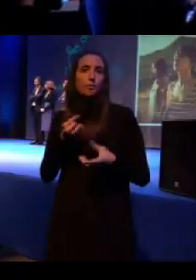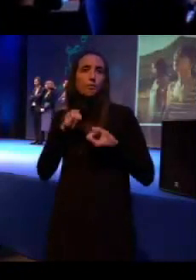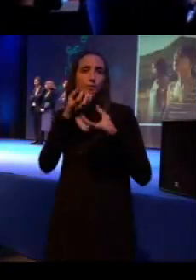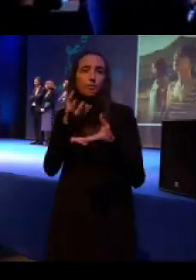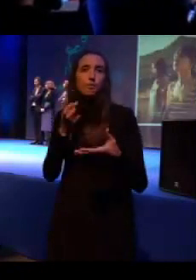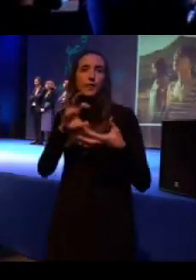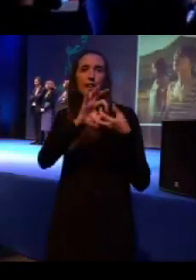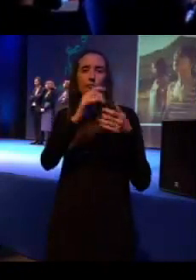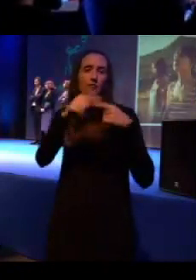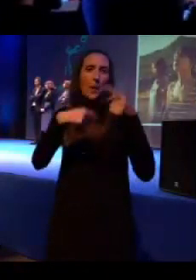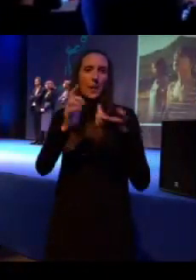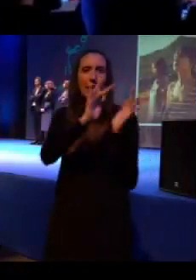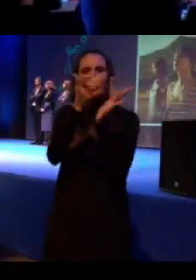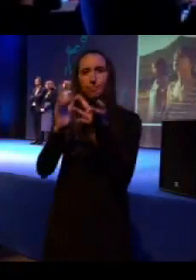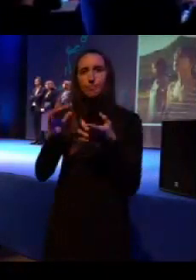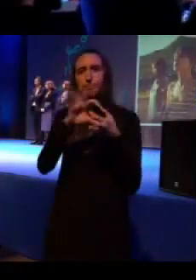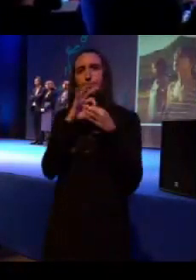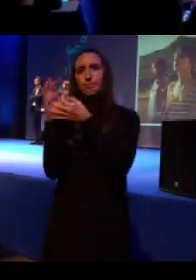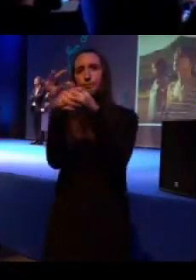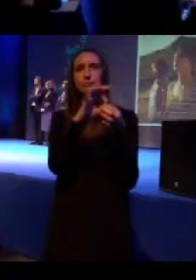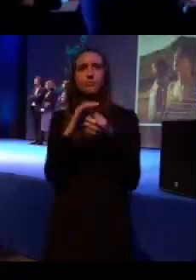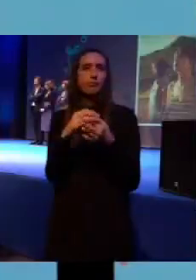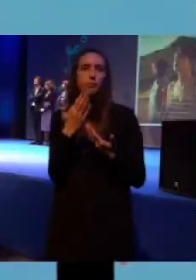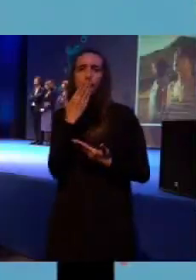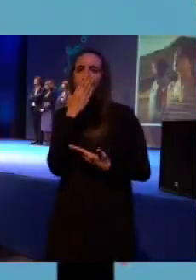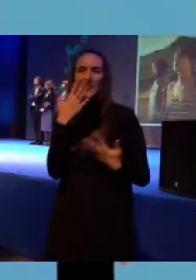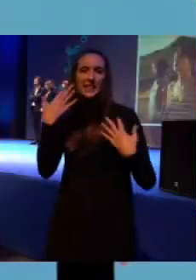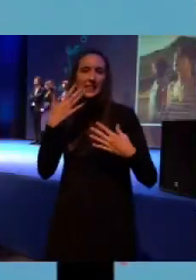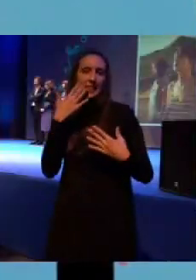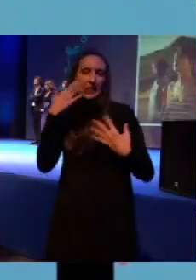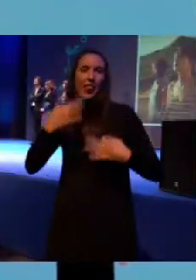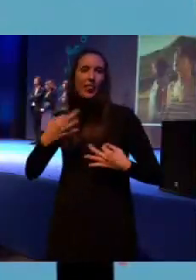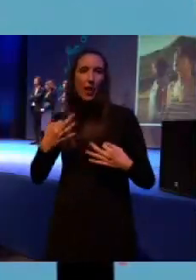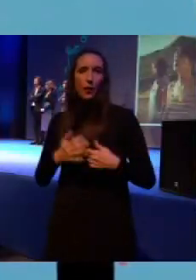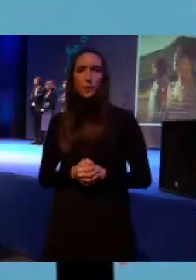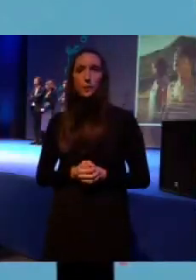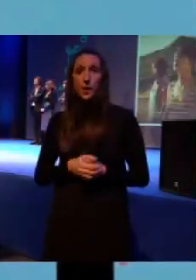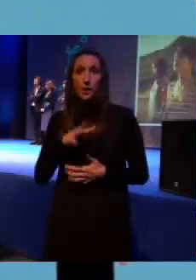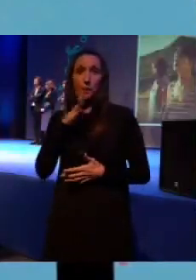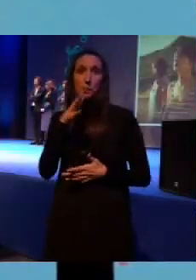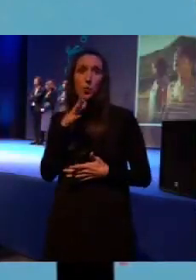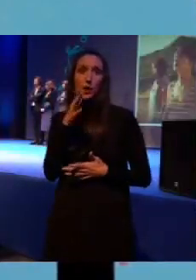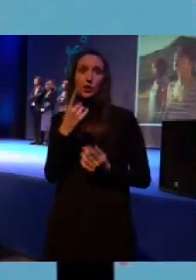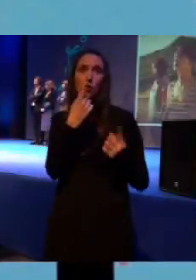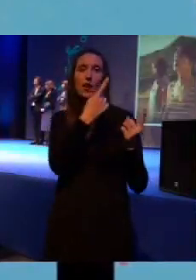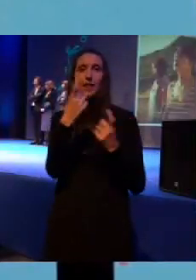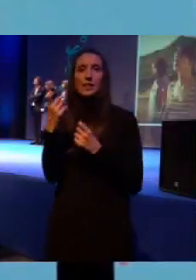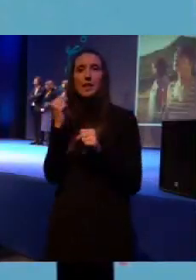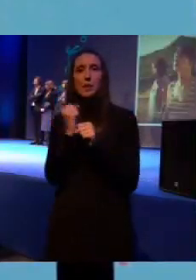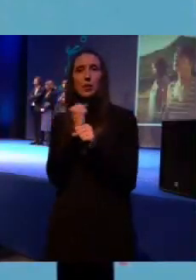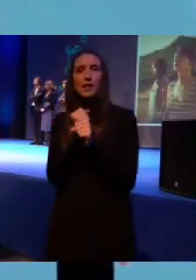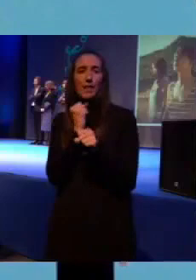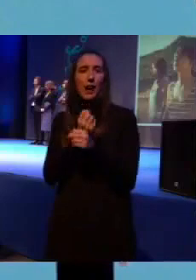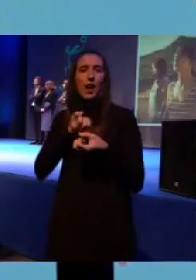relaciones, lazos intrafamiliares muy sinceros. Y para eso necesitábamos trabajar,